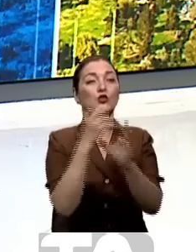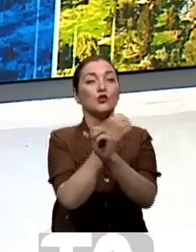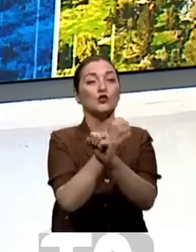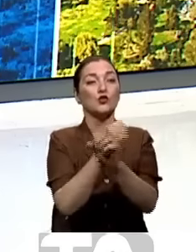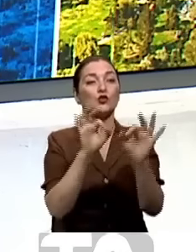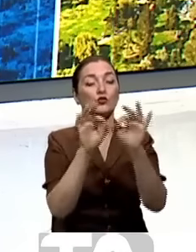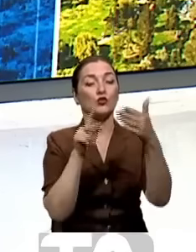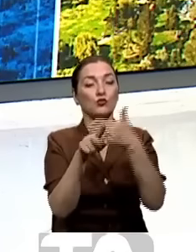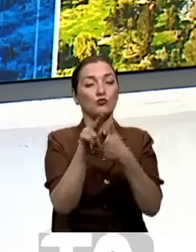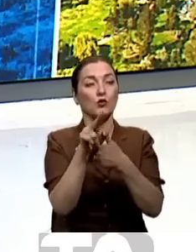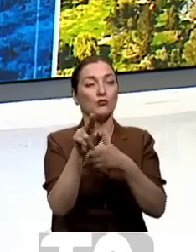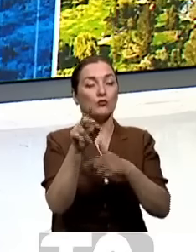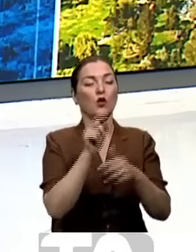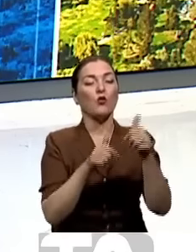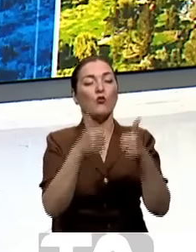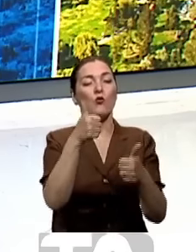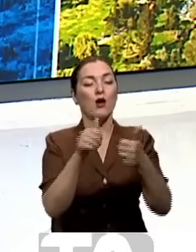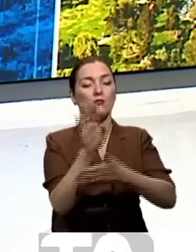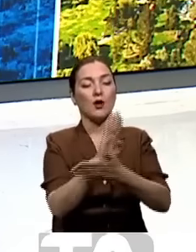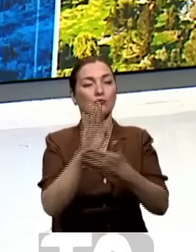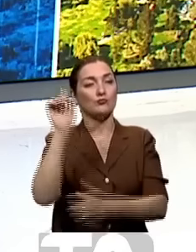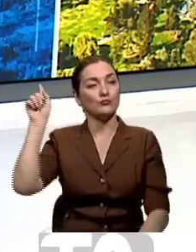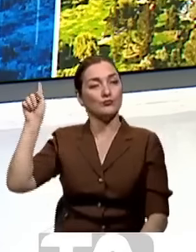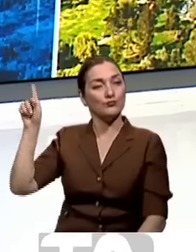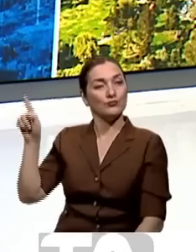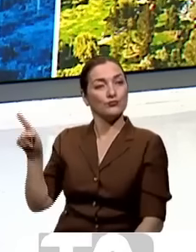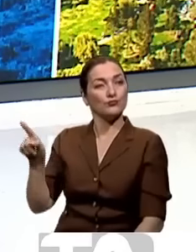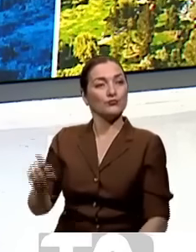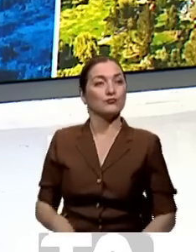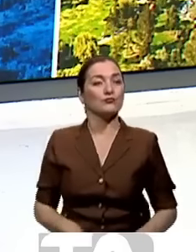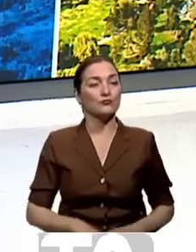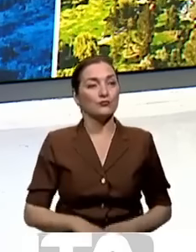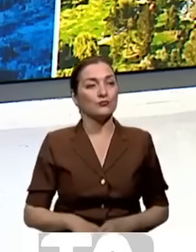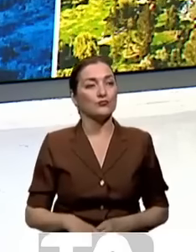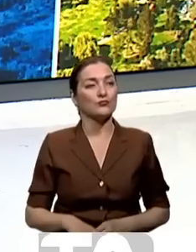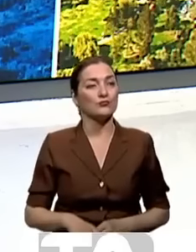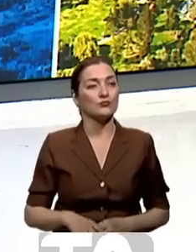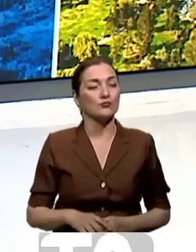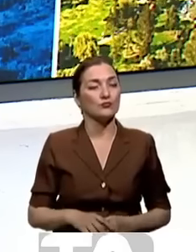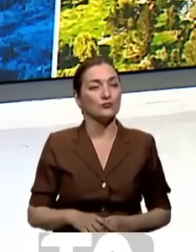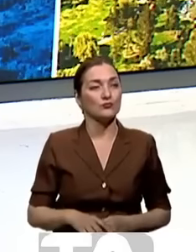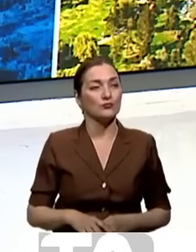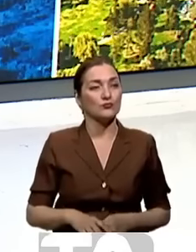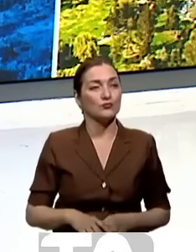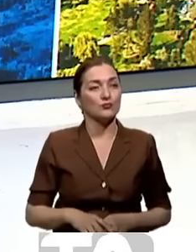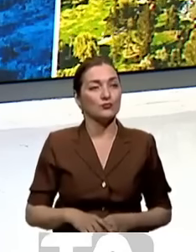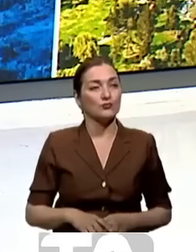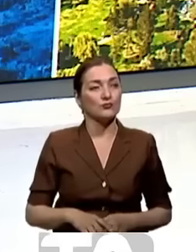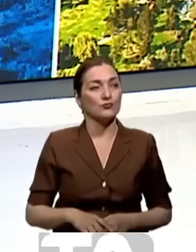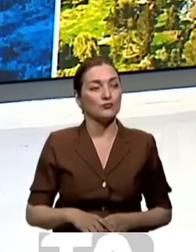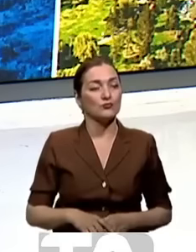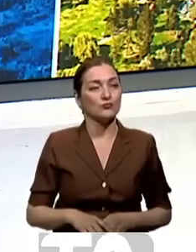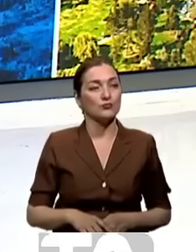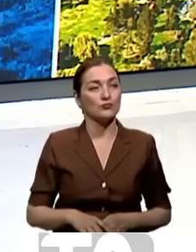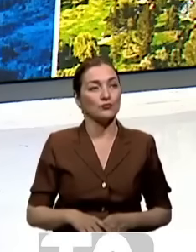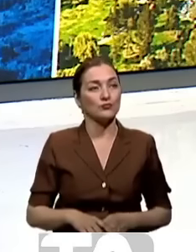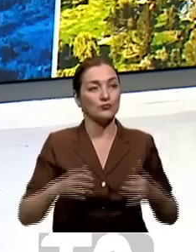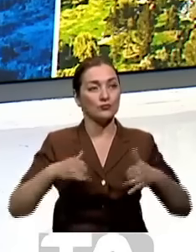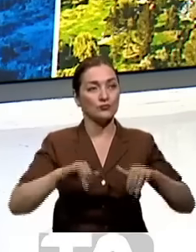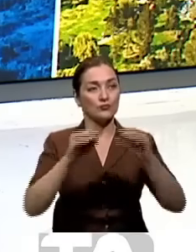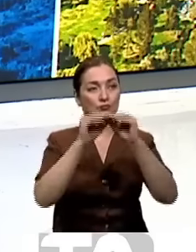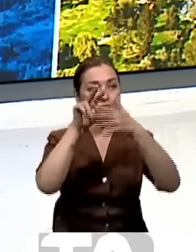luz en Chimbacalle, Belisario Quevedo, Granda Centeno, Gualo, Andalucía, Coto Collao y El Inga Bajo. Seguimos